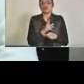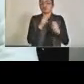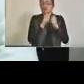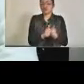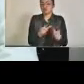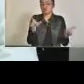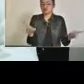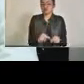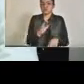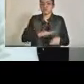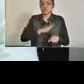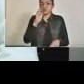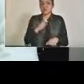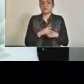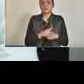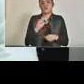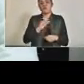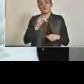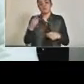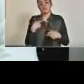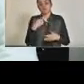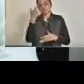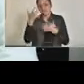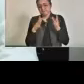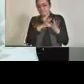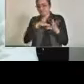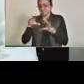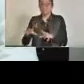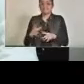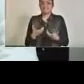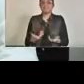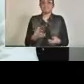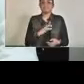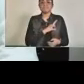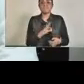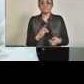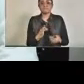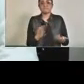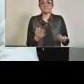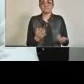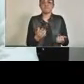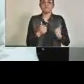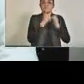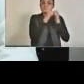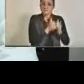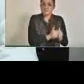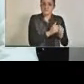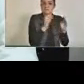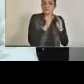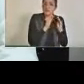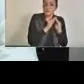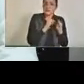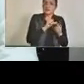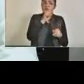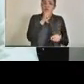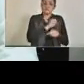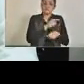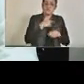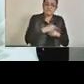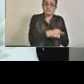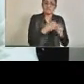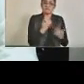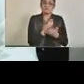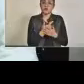ahí y toda la otra gama de productos puedan confinarse en las siguientes semanas